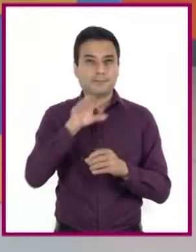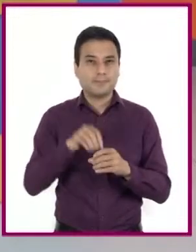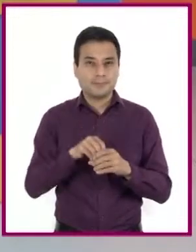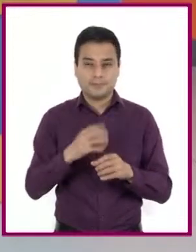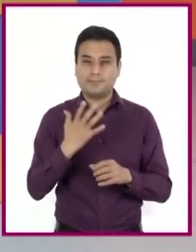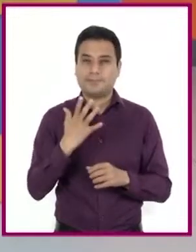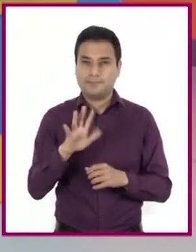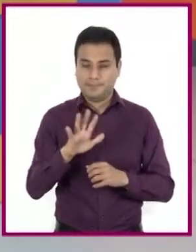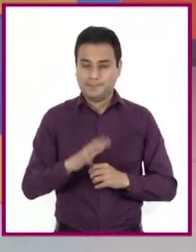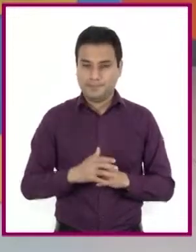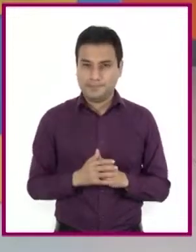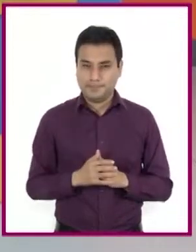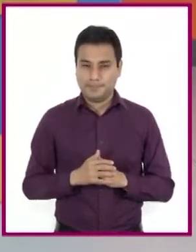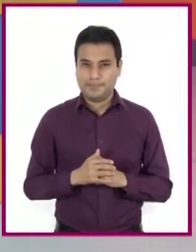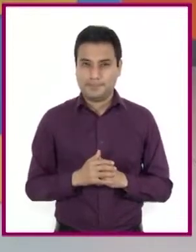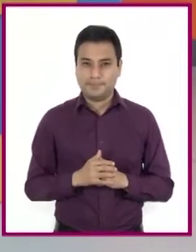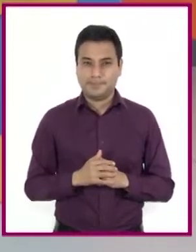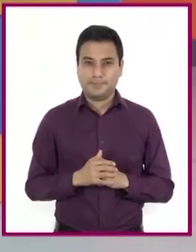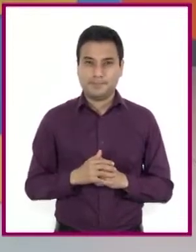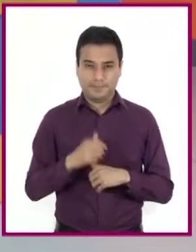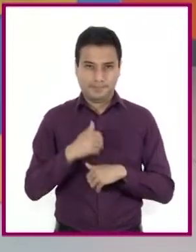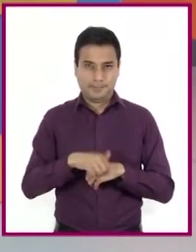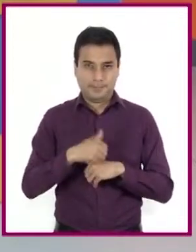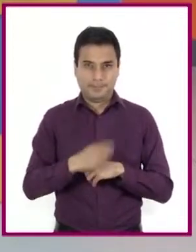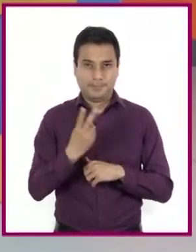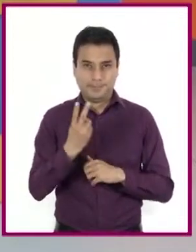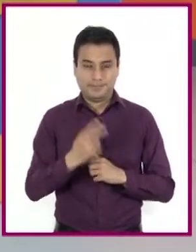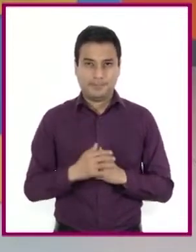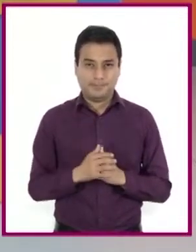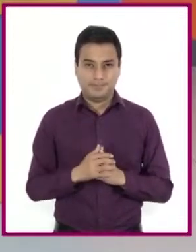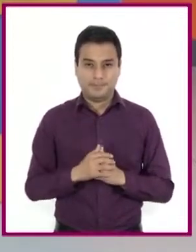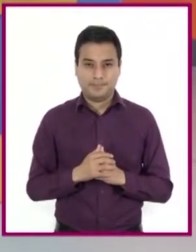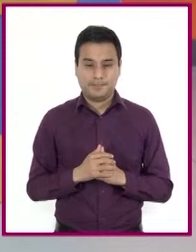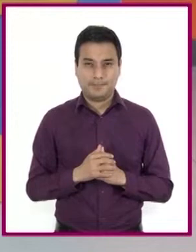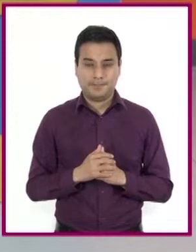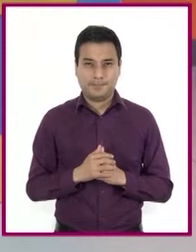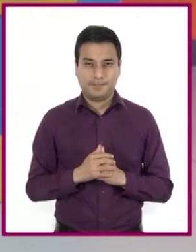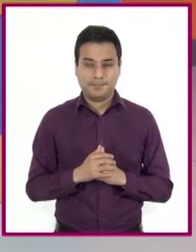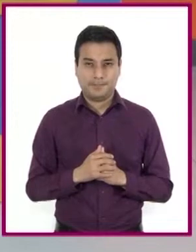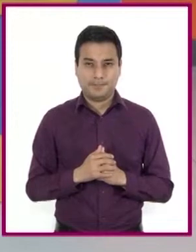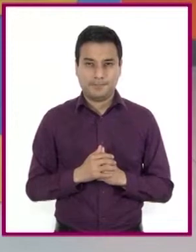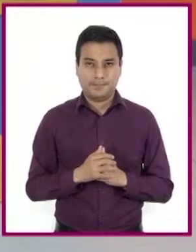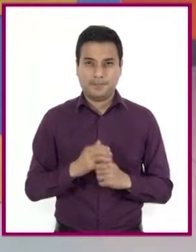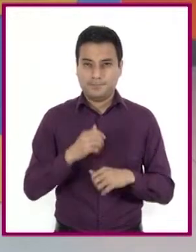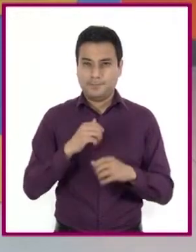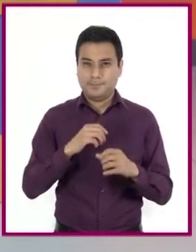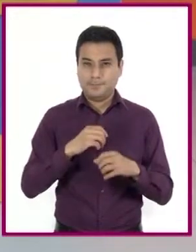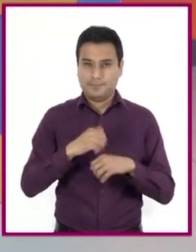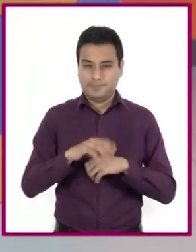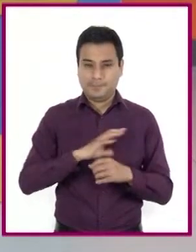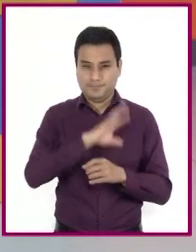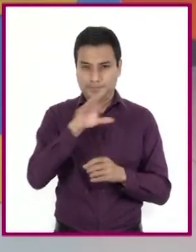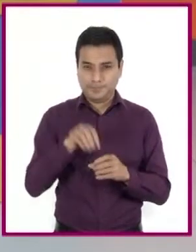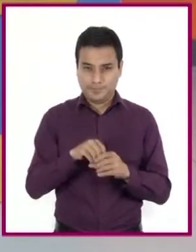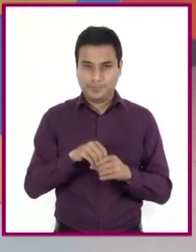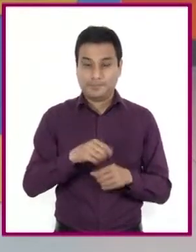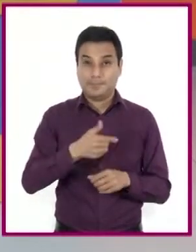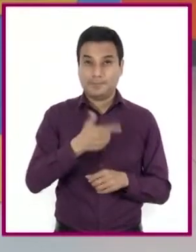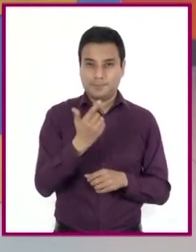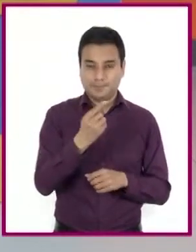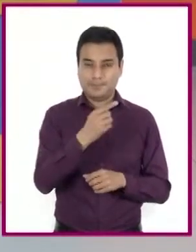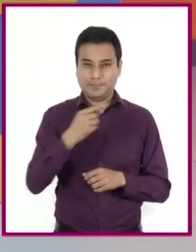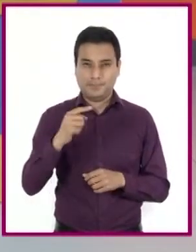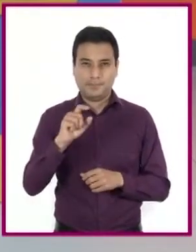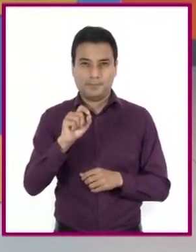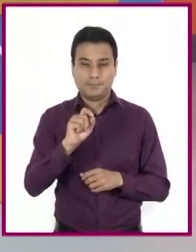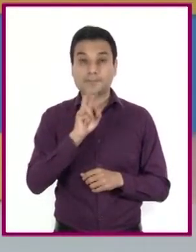10 positivo. Para el segundo valor, la distancia es igual al valor absoluto de 12 menos 20,